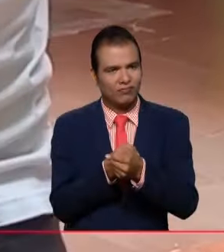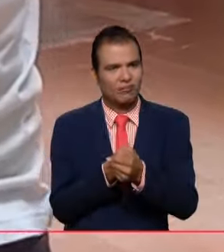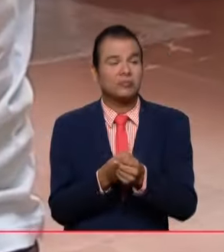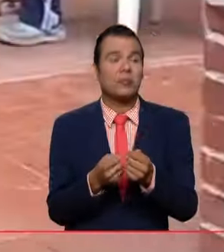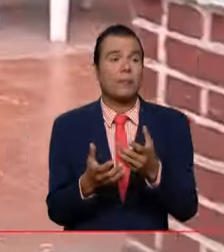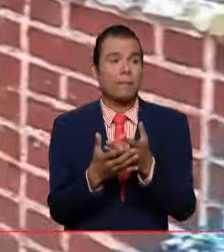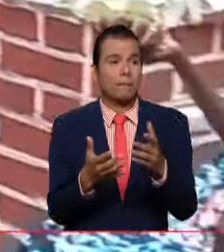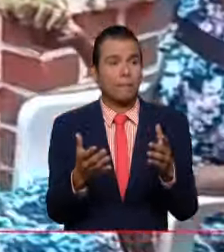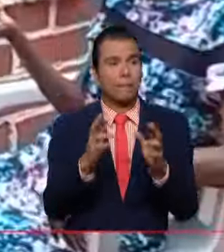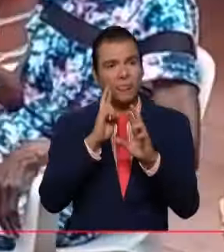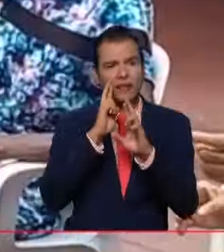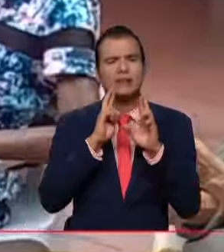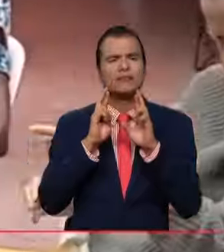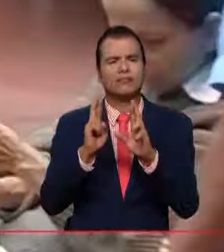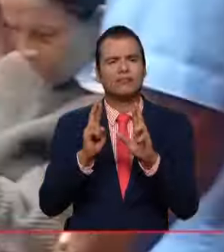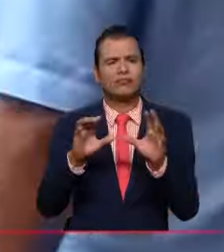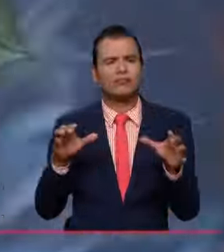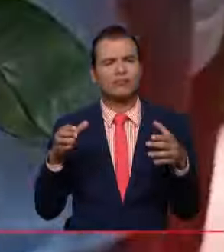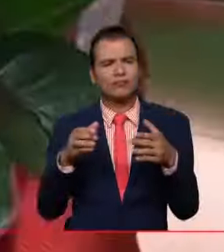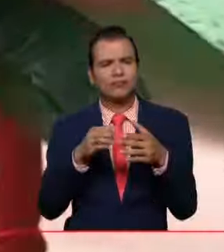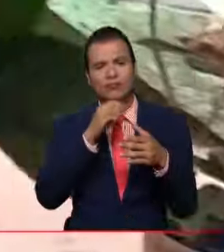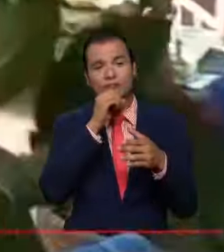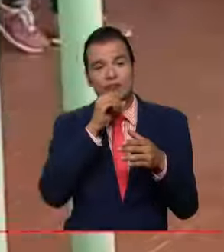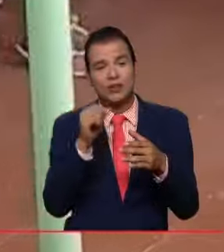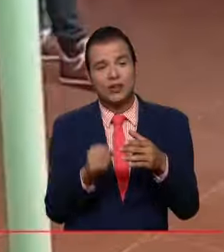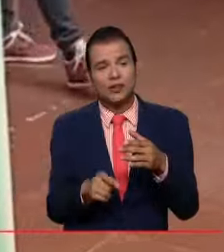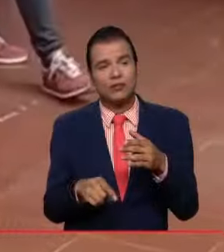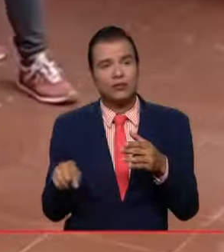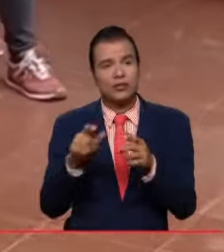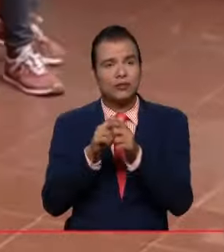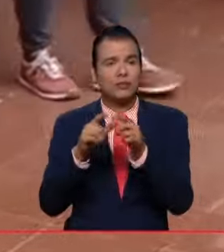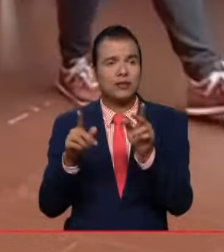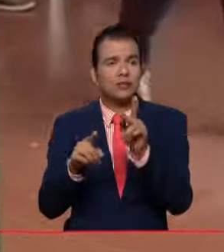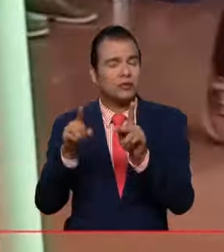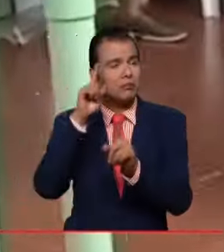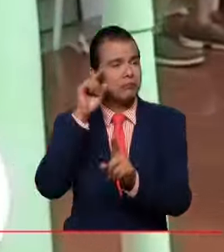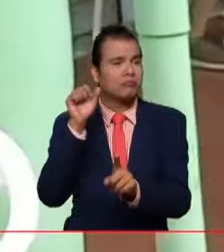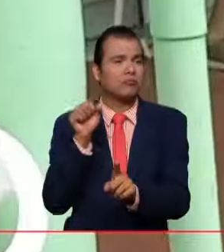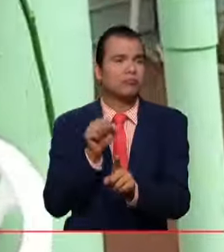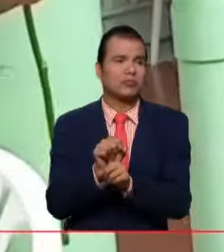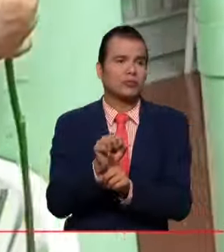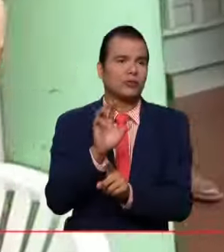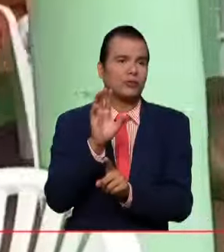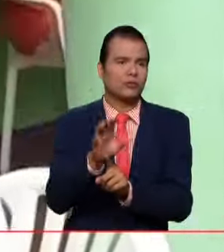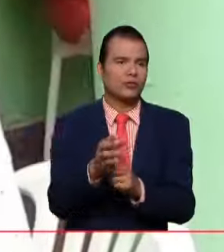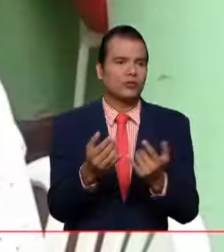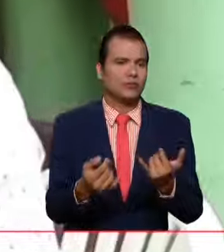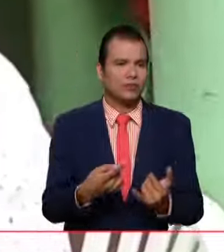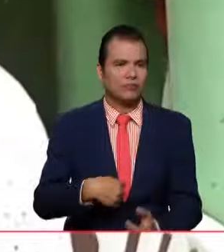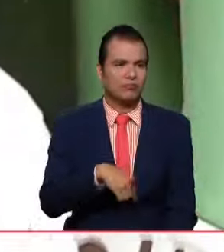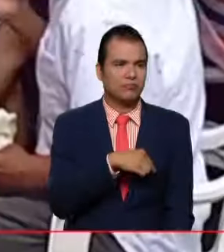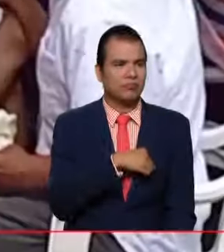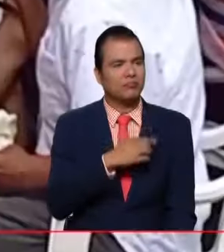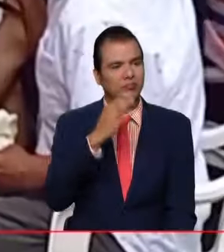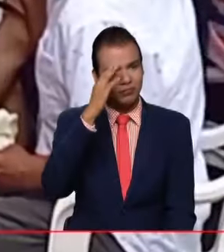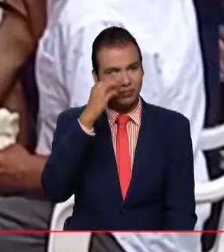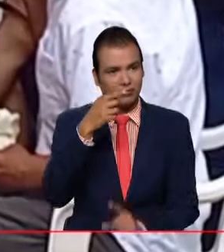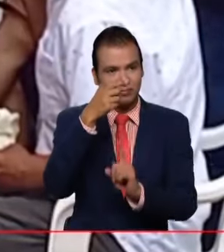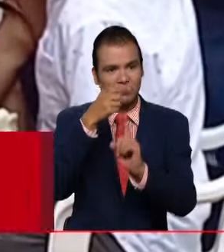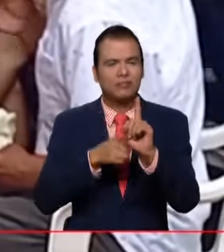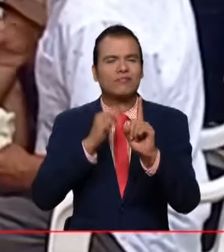hacerle un reconocimiento a los adultos mayores que son tan olvidados en nuestra comunidad y aprovechar que estamos en el mes de la mujer